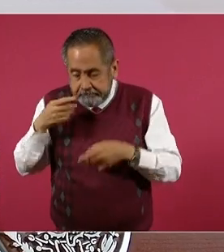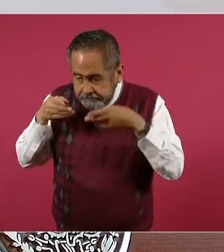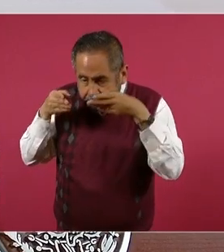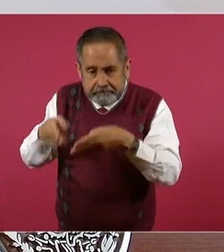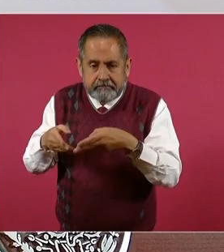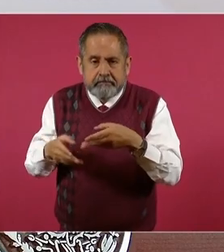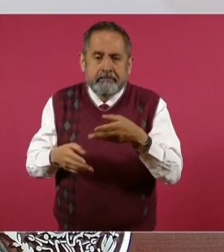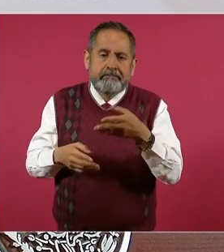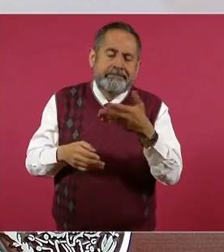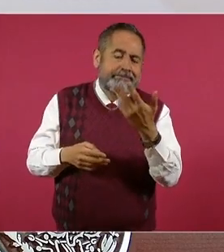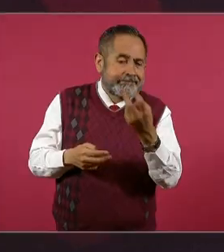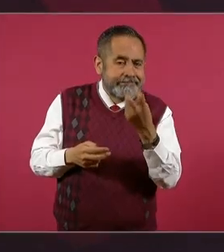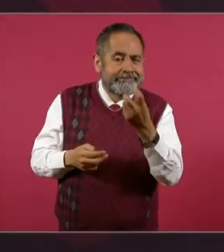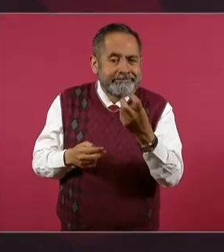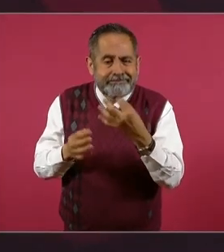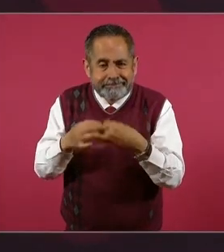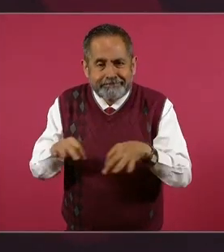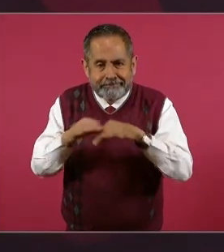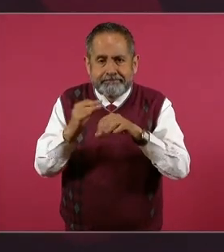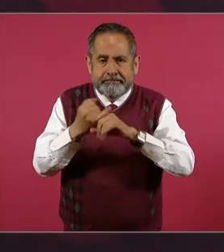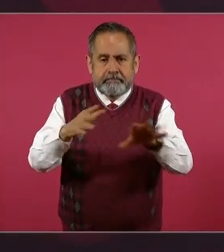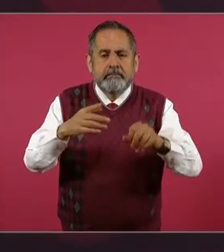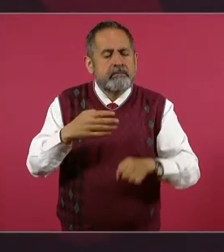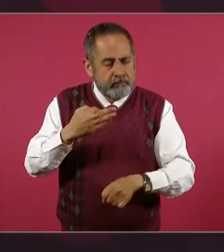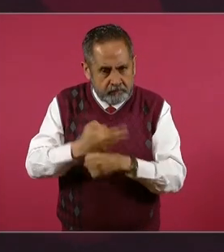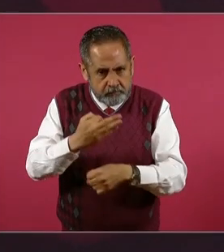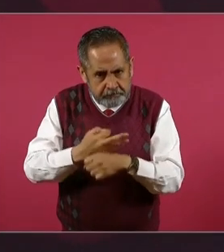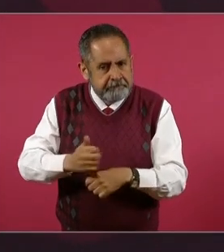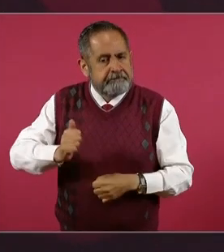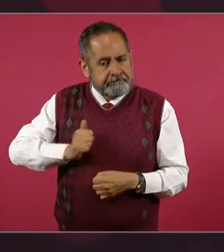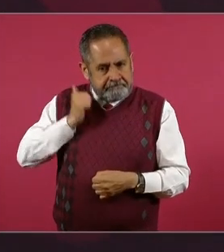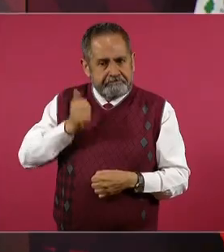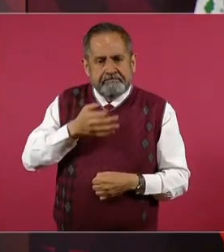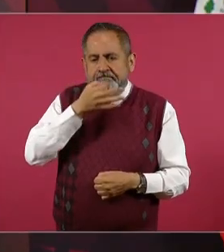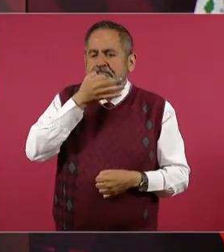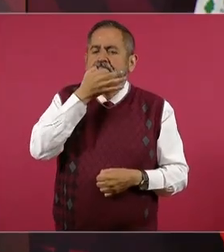Por eso voy a aprovechar para decirles